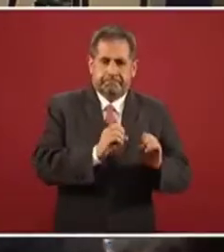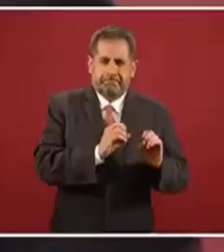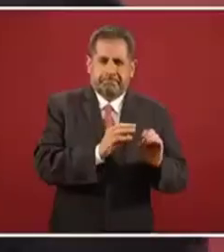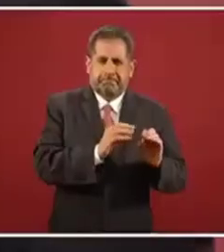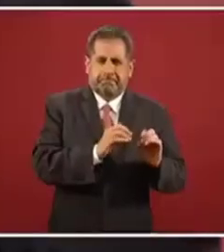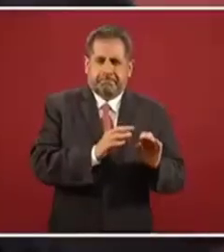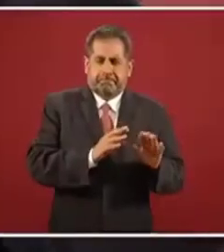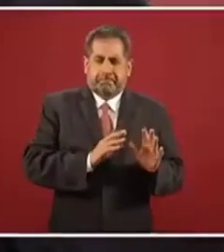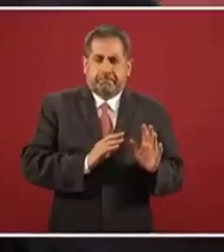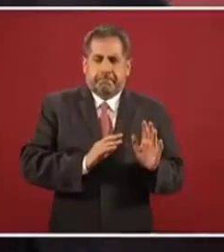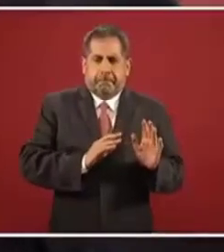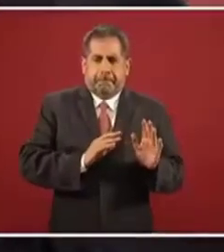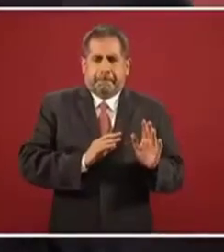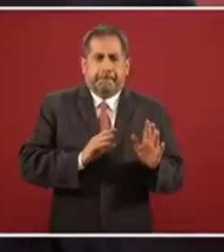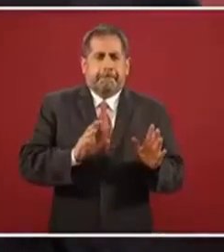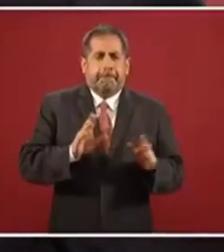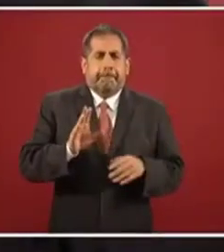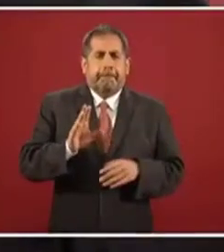o